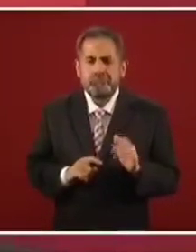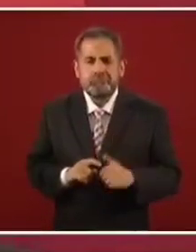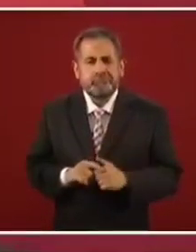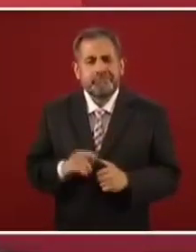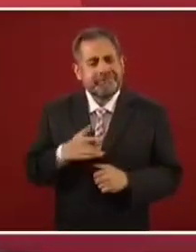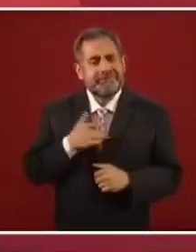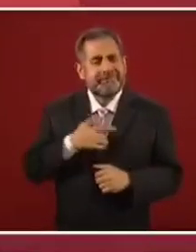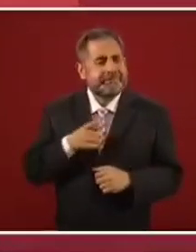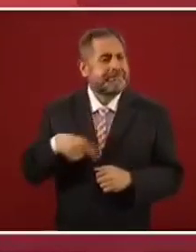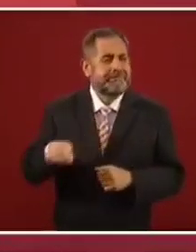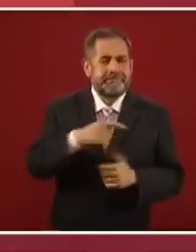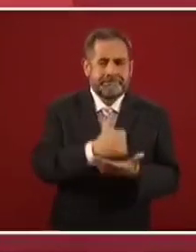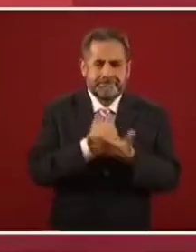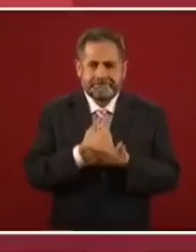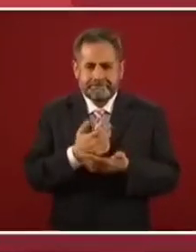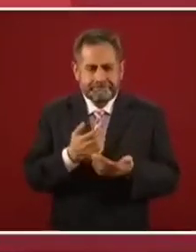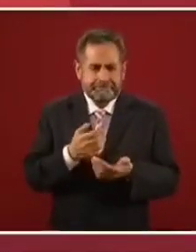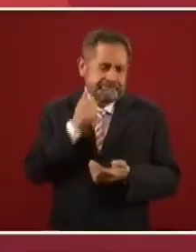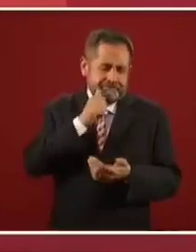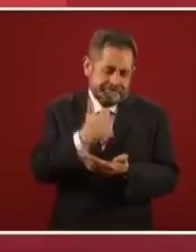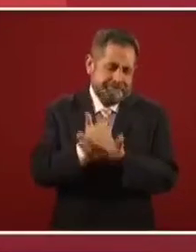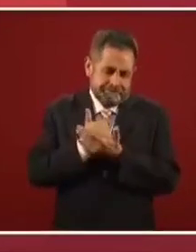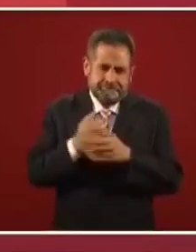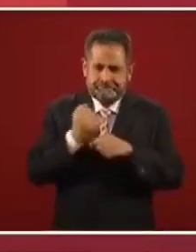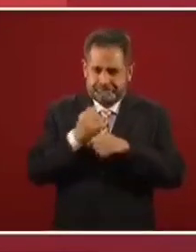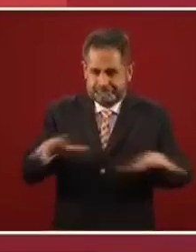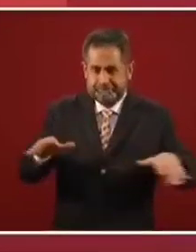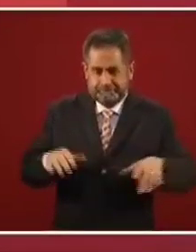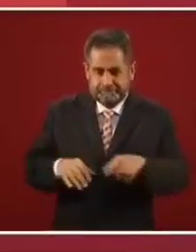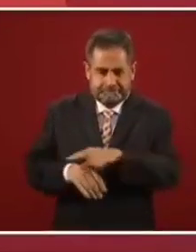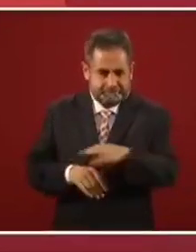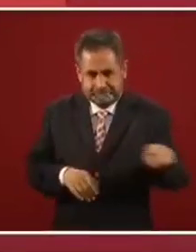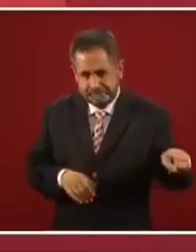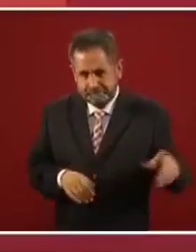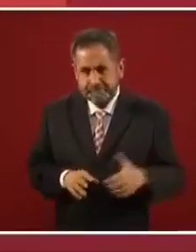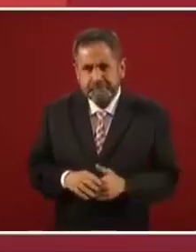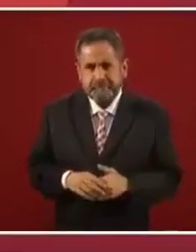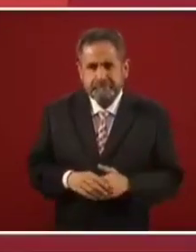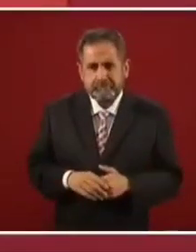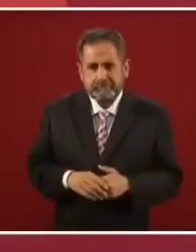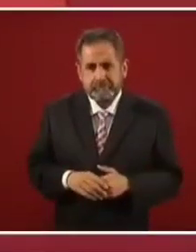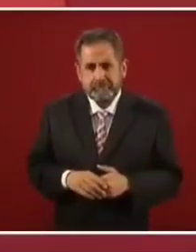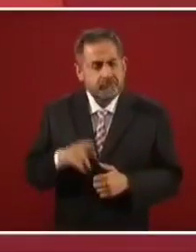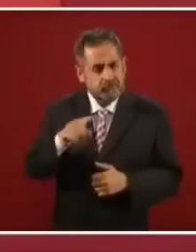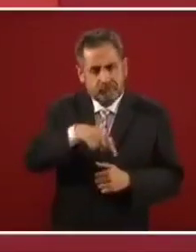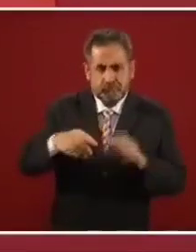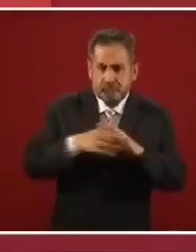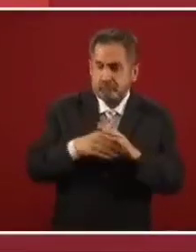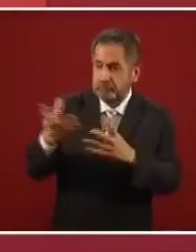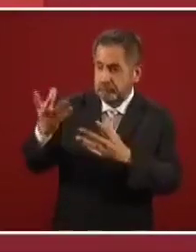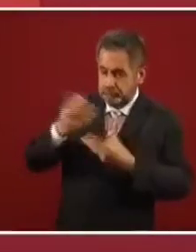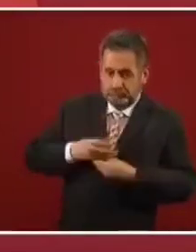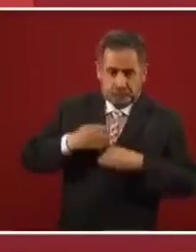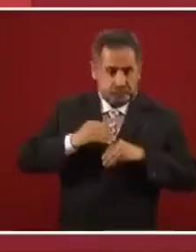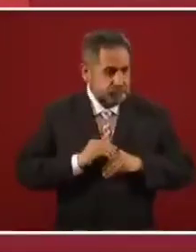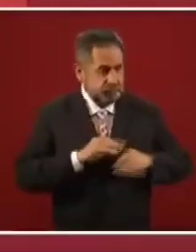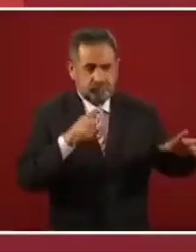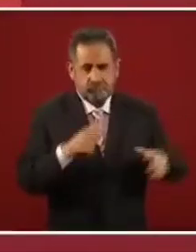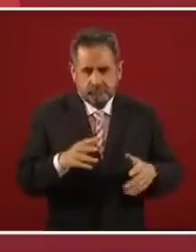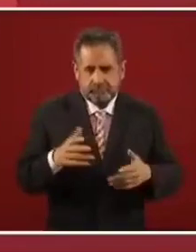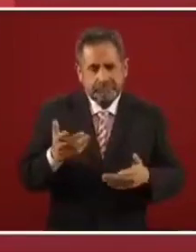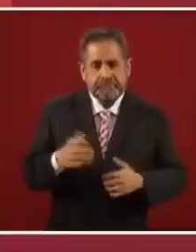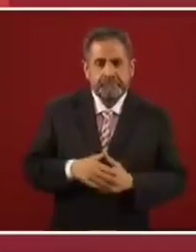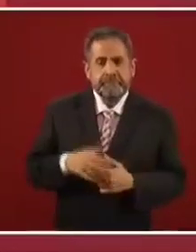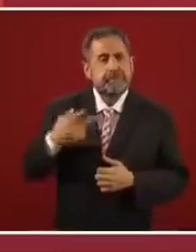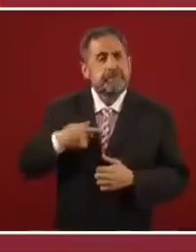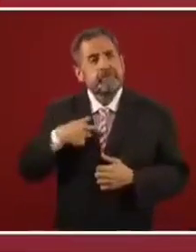me tienen que ayudar, como siempre. Ustedes, que son los que transmiten la información, y